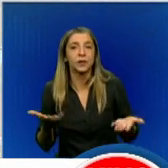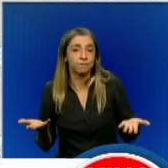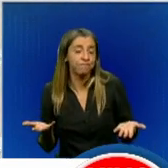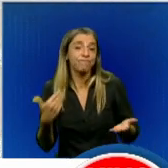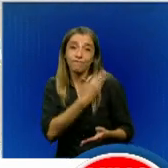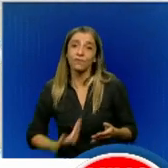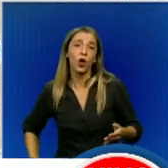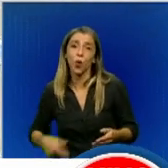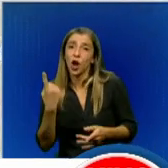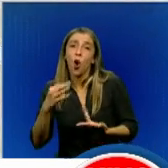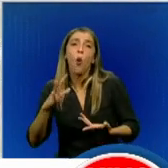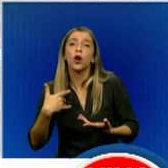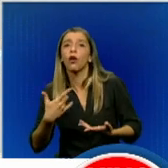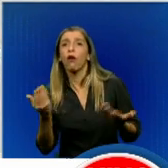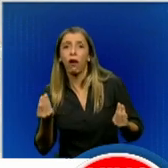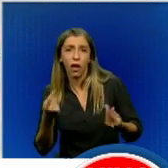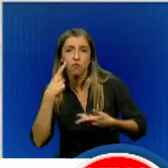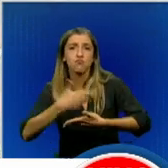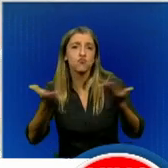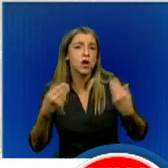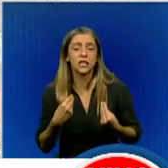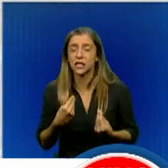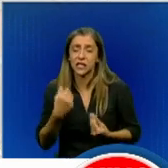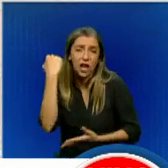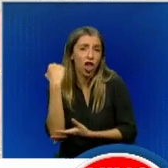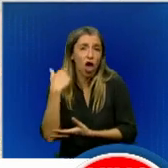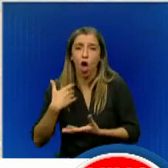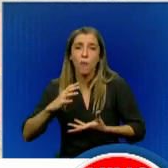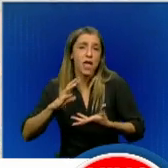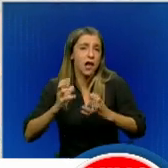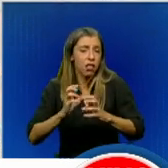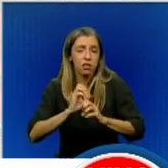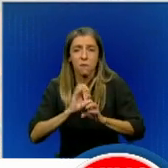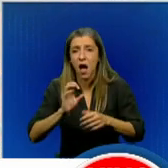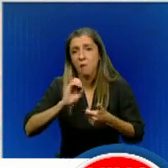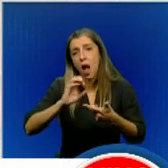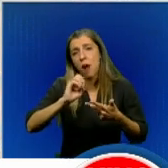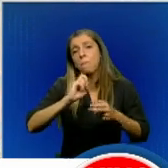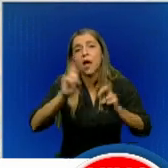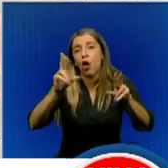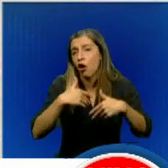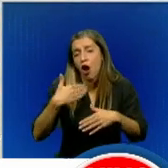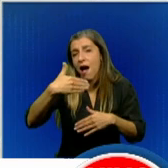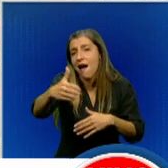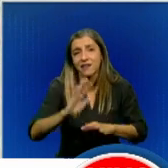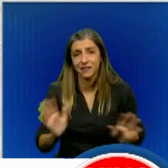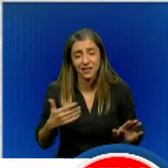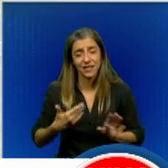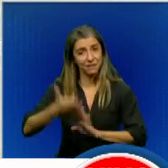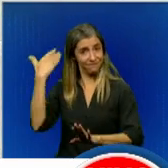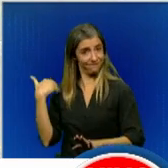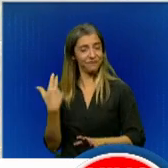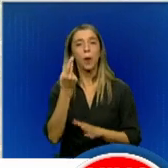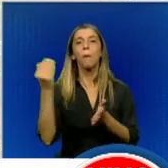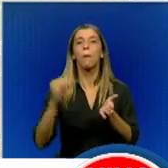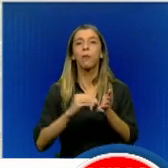esta crisis económica que tiene el país miren el otro día cuando el precio de la carne se había convertido en